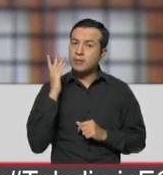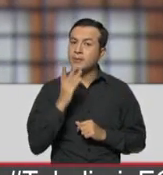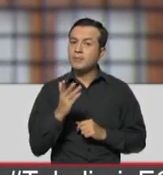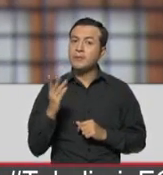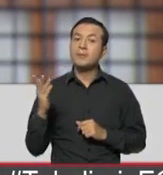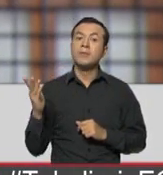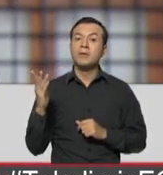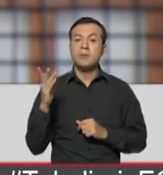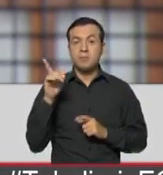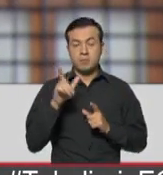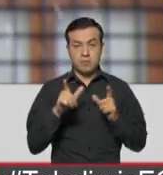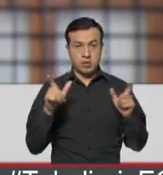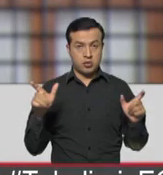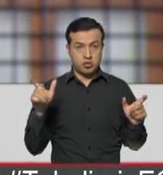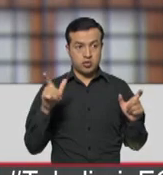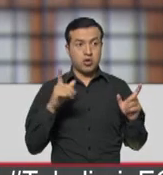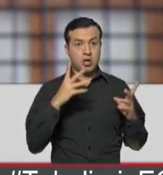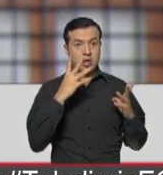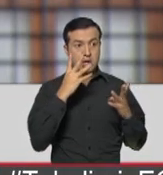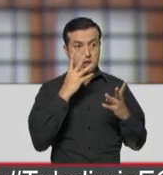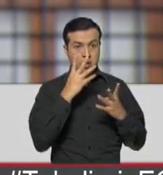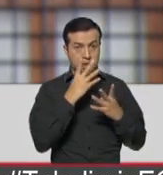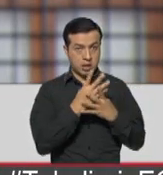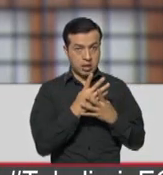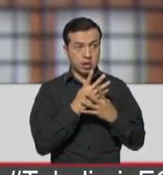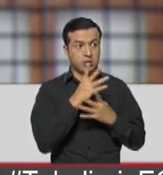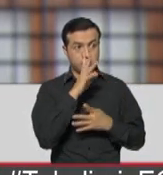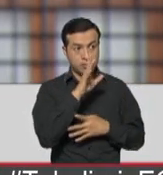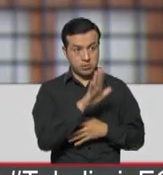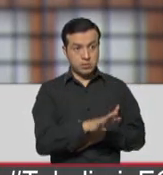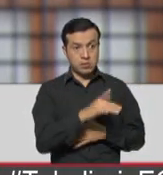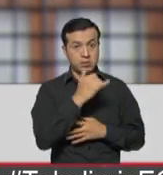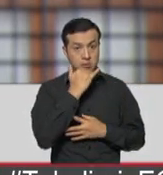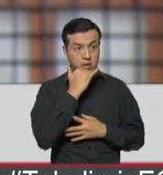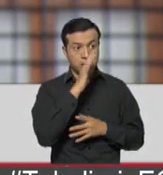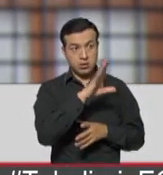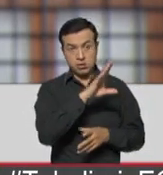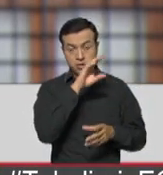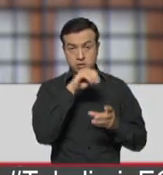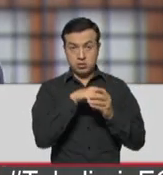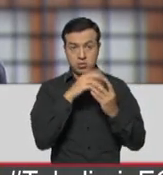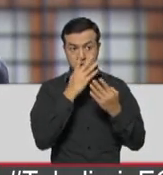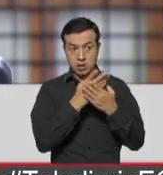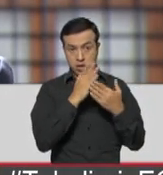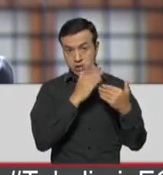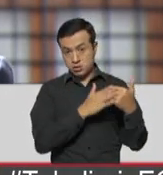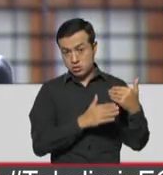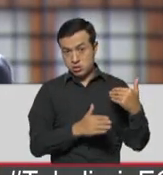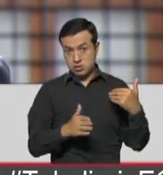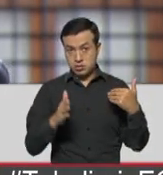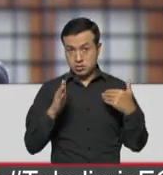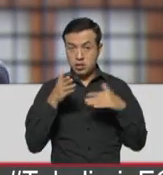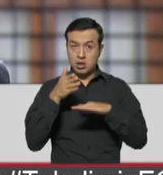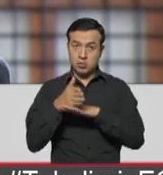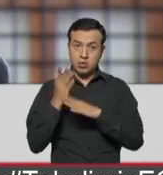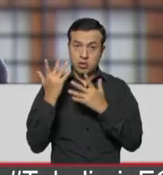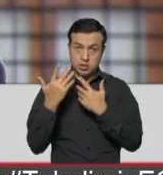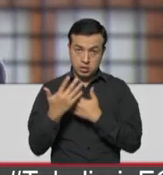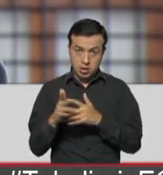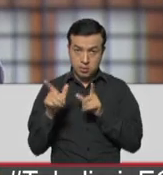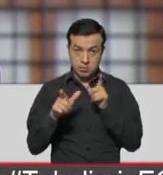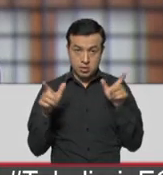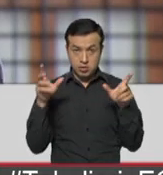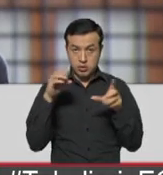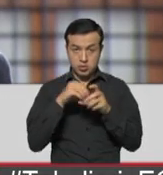simplemente de permitir un paso, un trayecto entre lo que es la ilegalidad para que esa